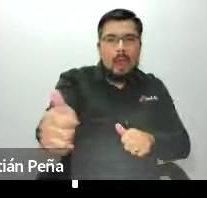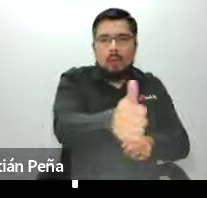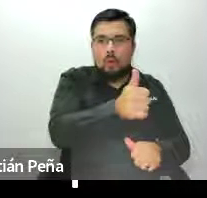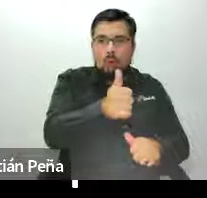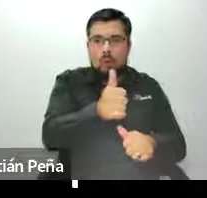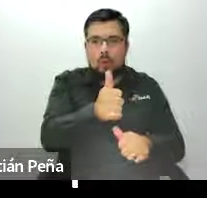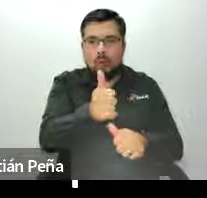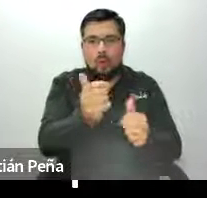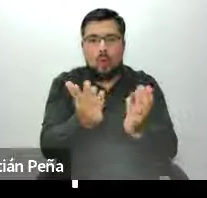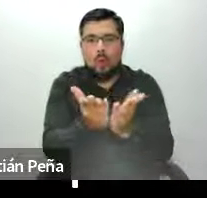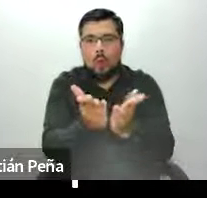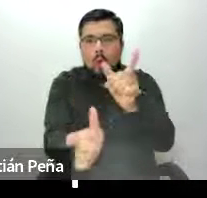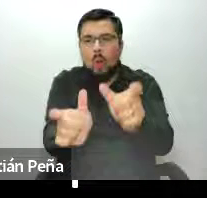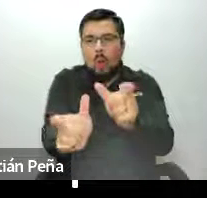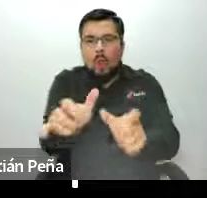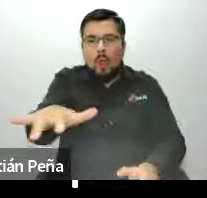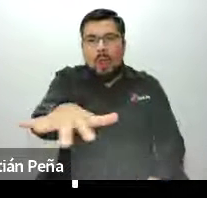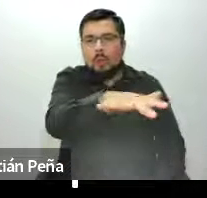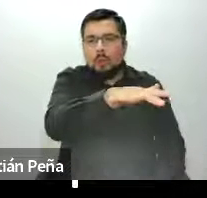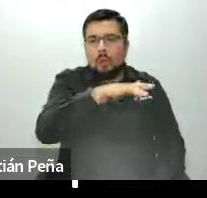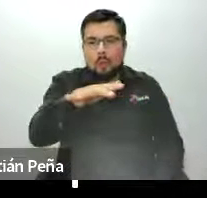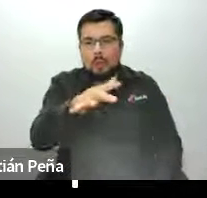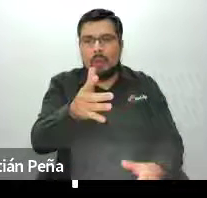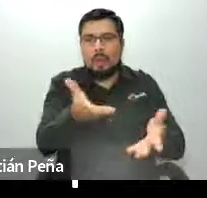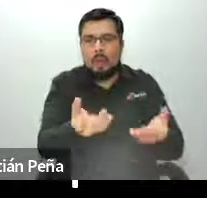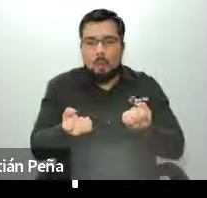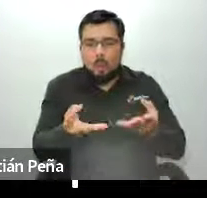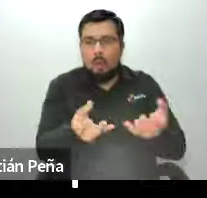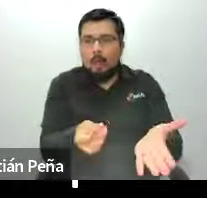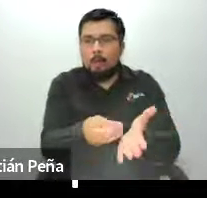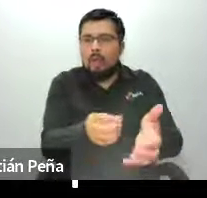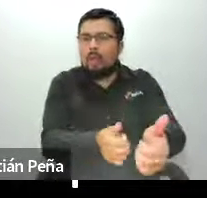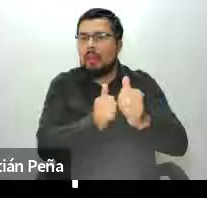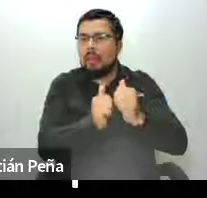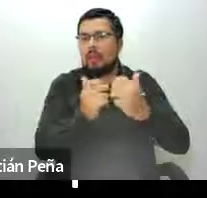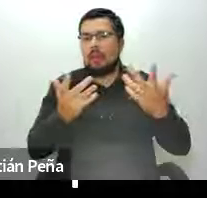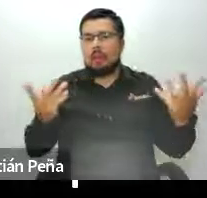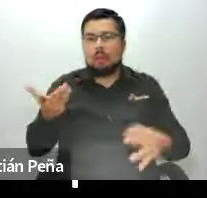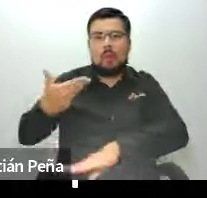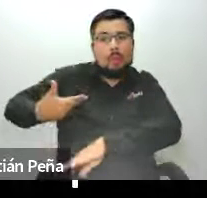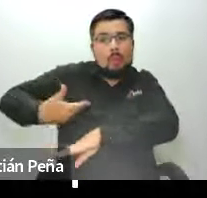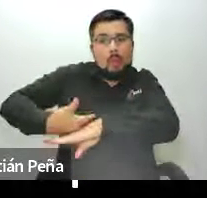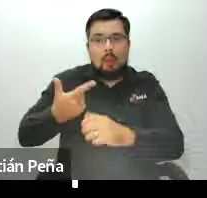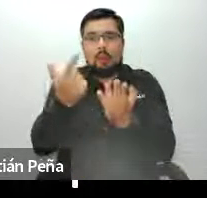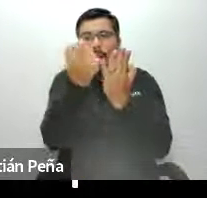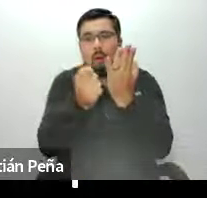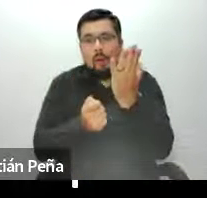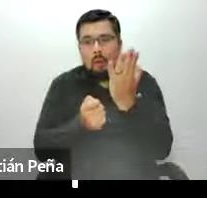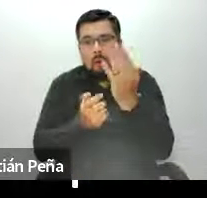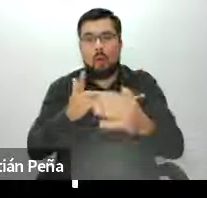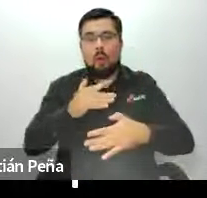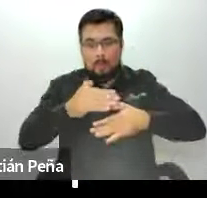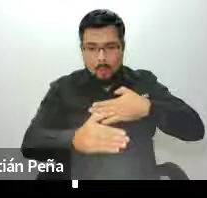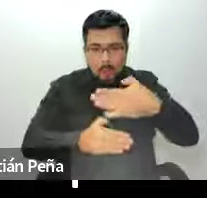desafíos. Y entonces nos pidieron que elaboráramos y validáramos unas progresiones de aprendizaje en espiral, así